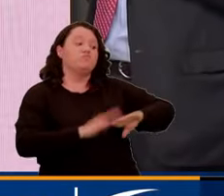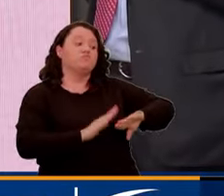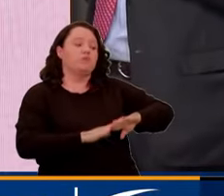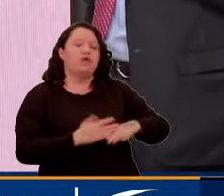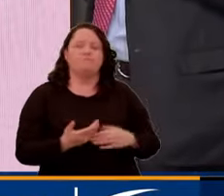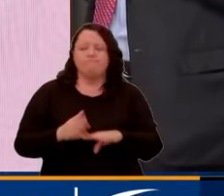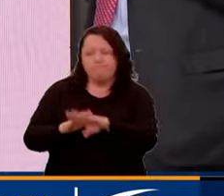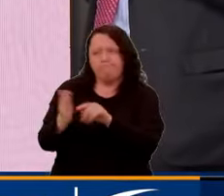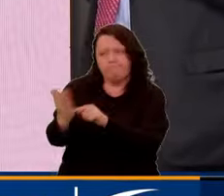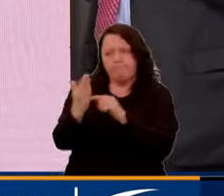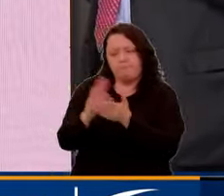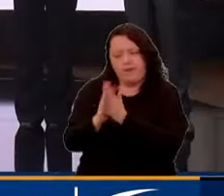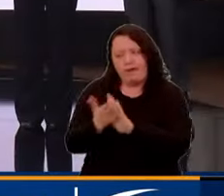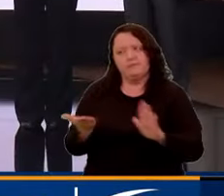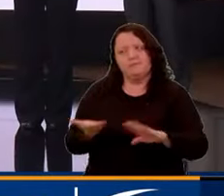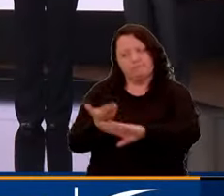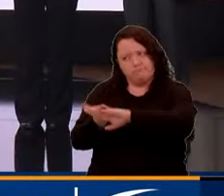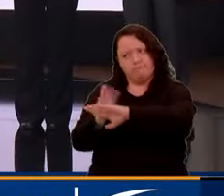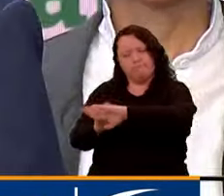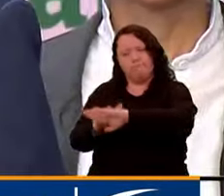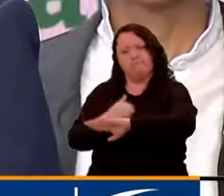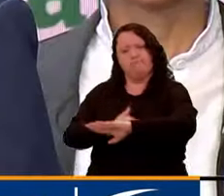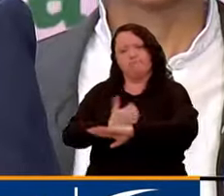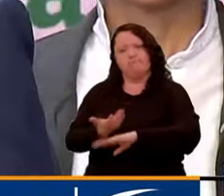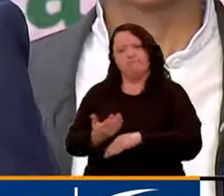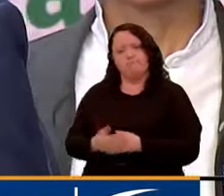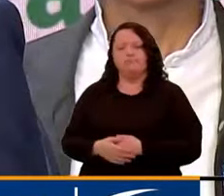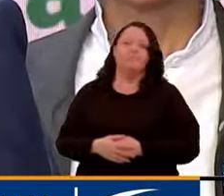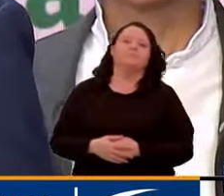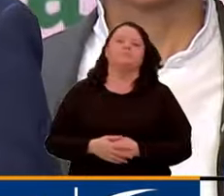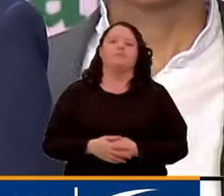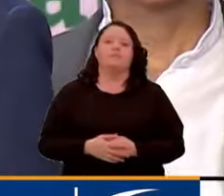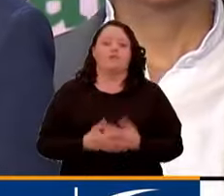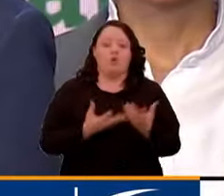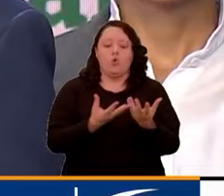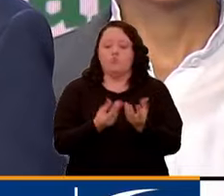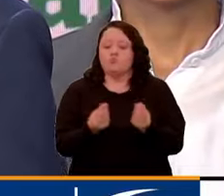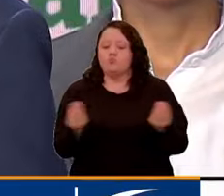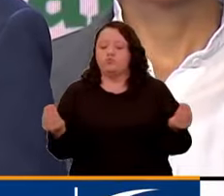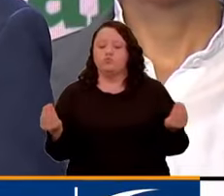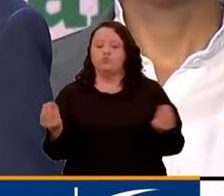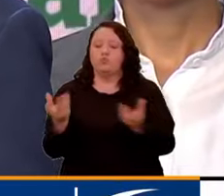de paz los grupos